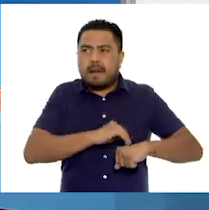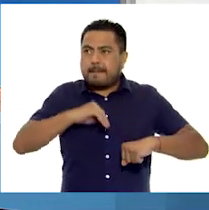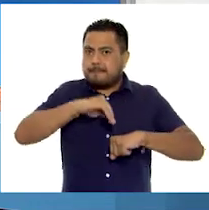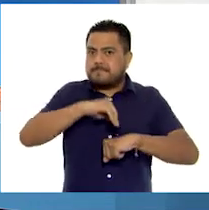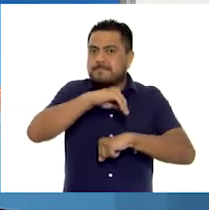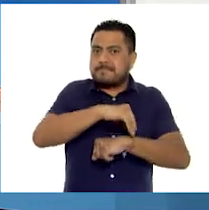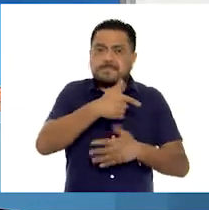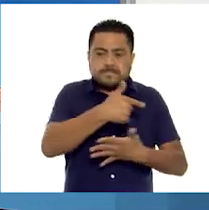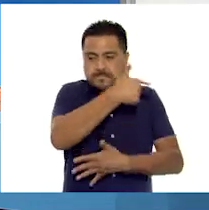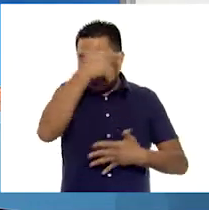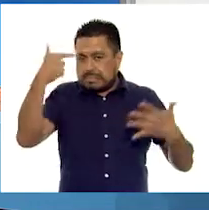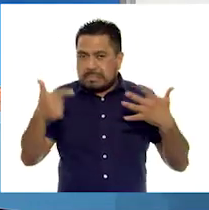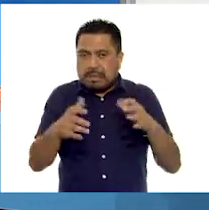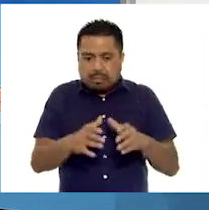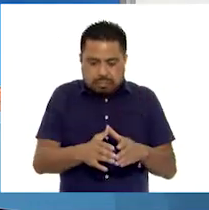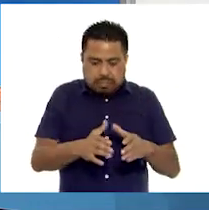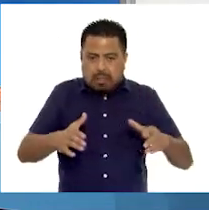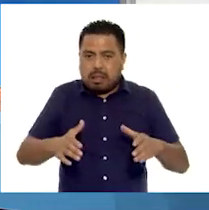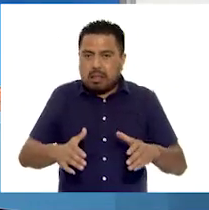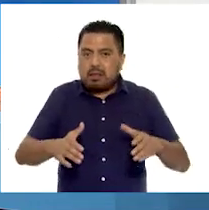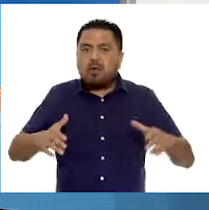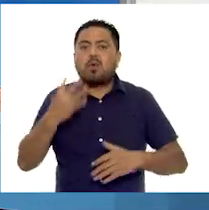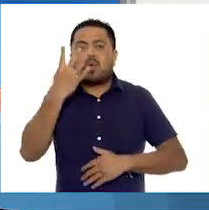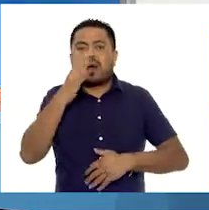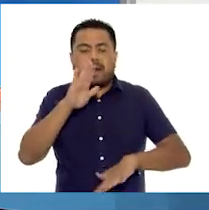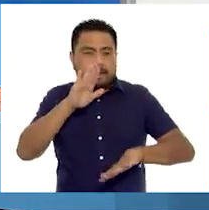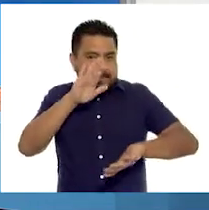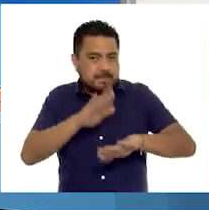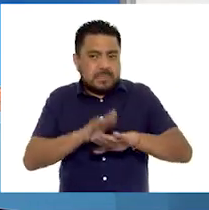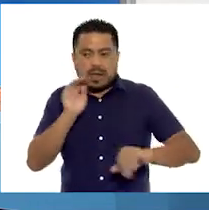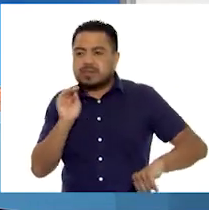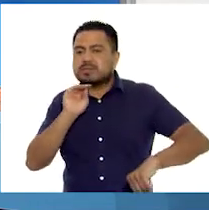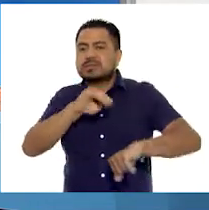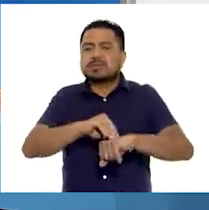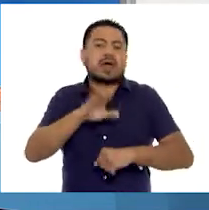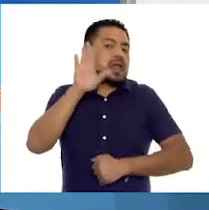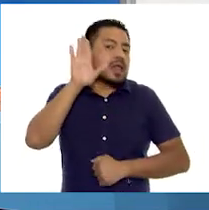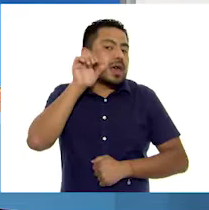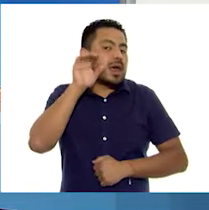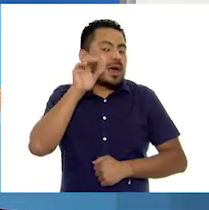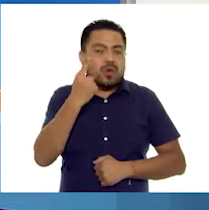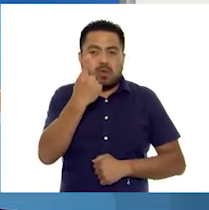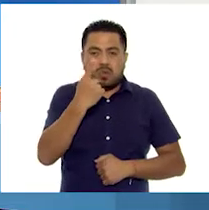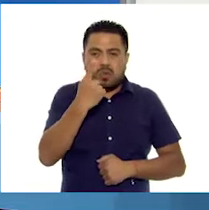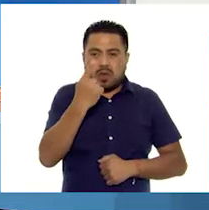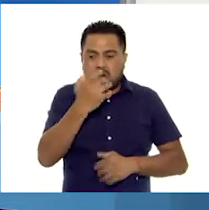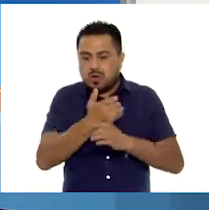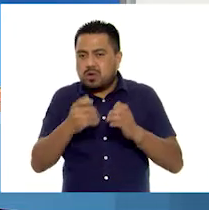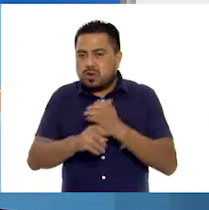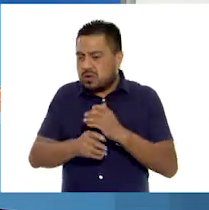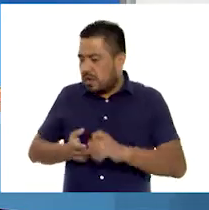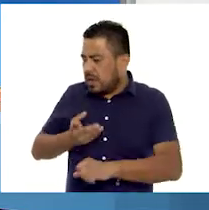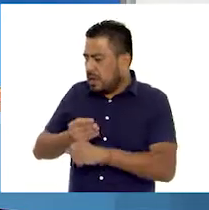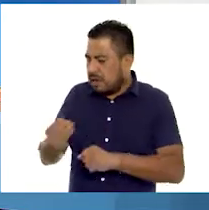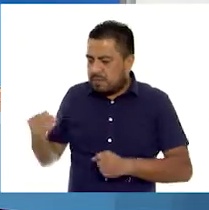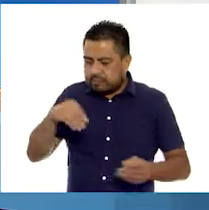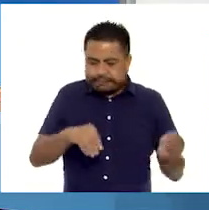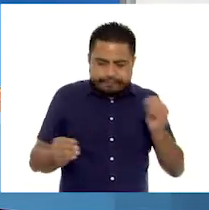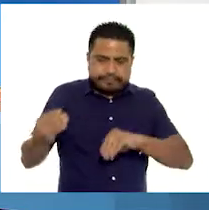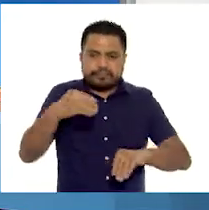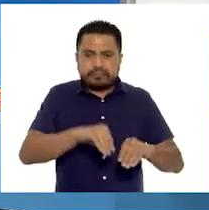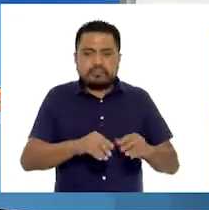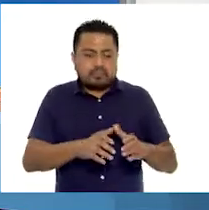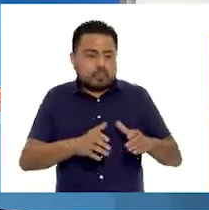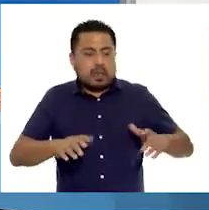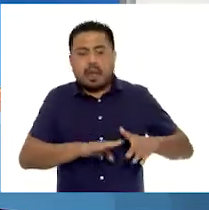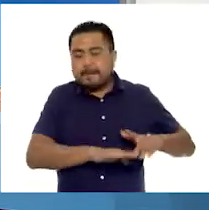demográfico entonces pongamos cuatro piezas cuatro piezas naranjas una por cada factor que contribuyó a este crecimiento la